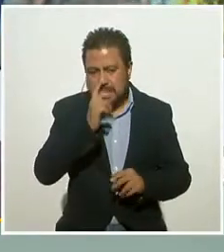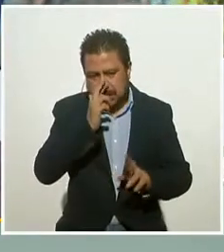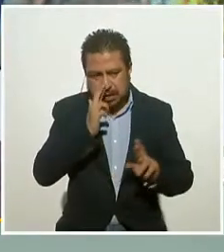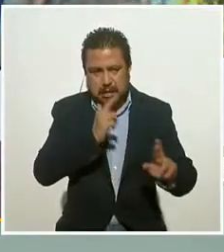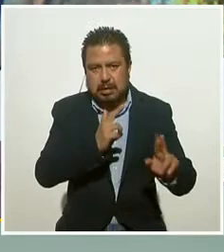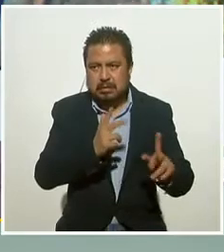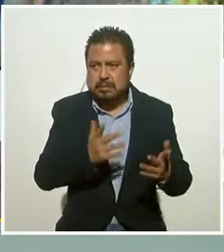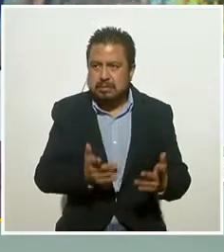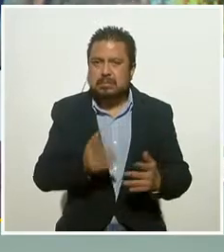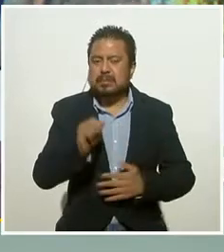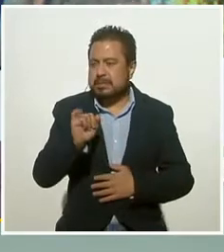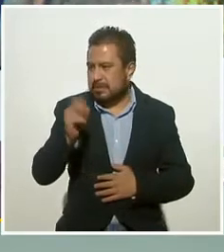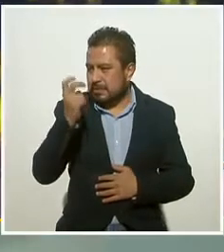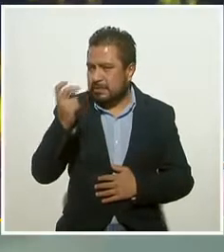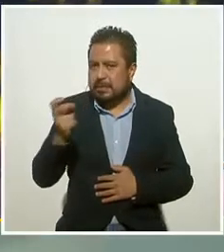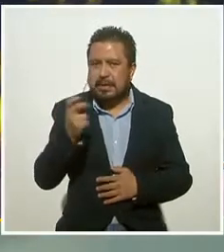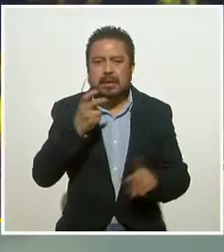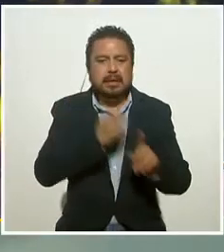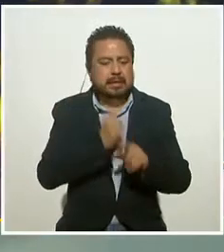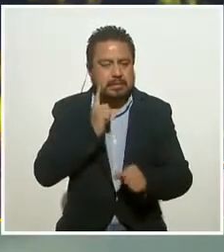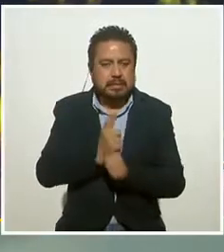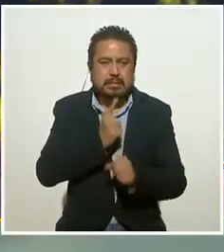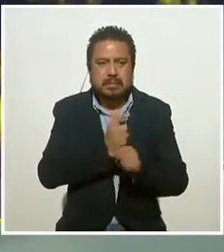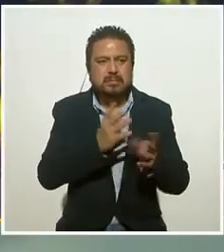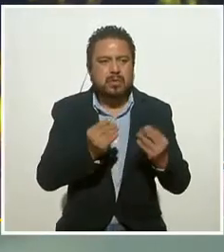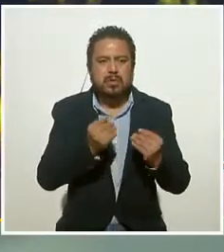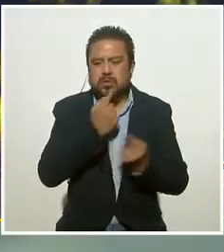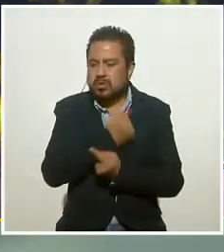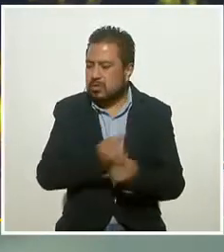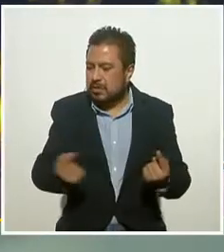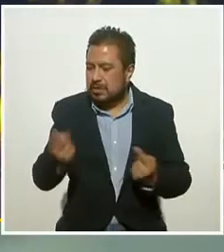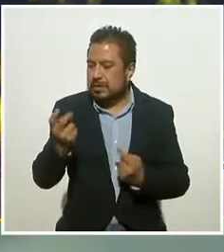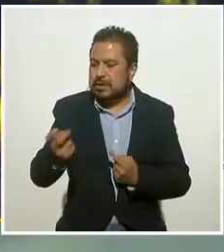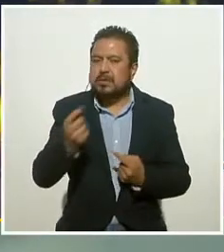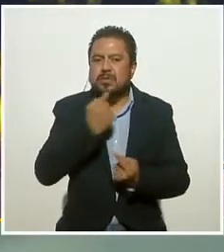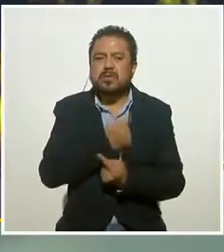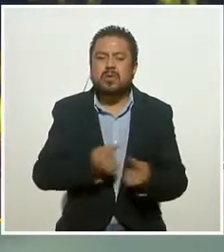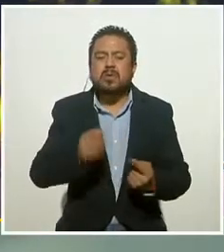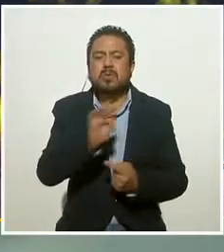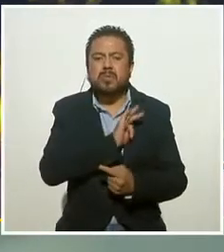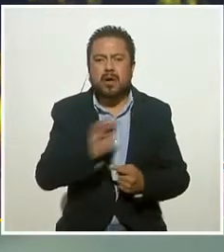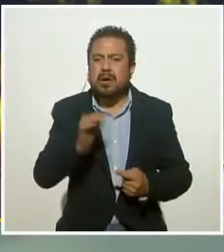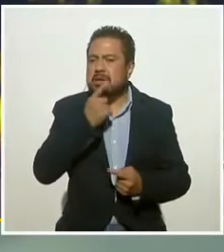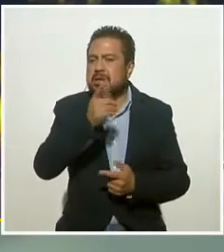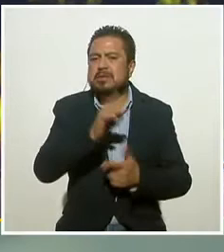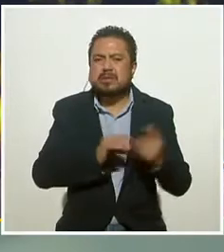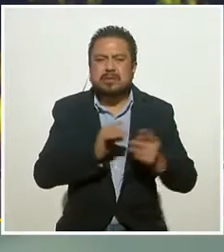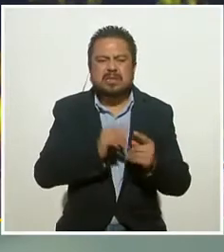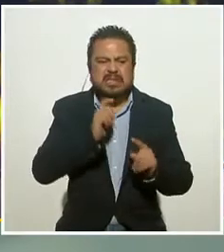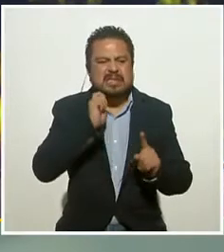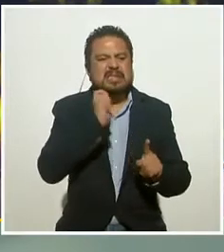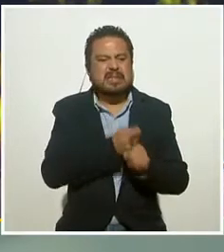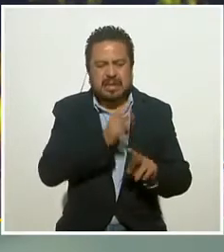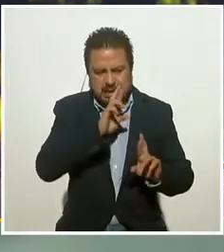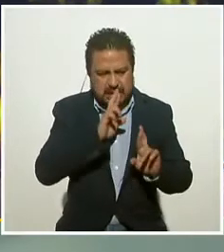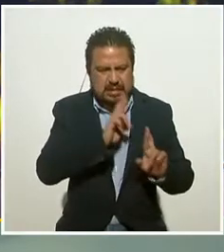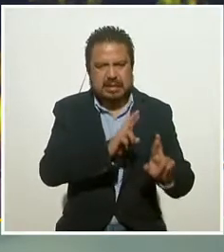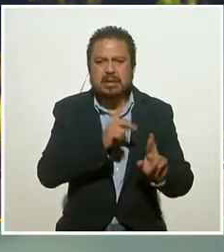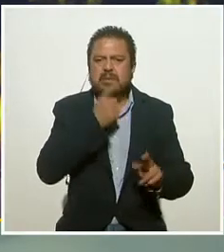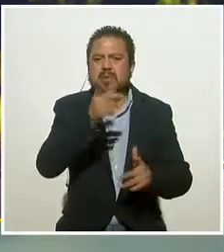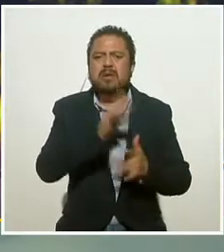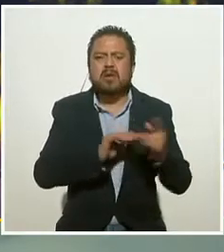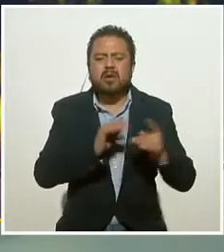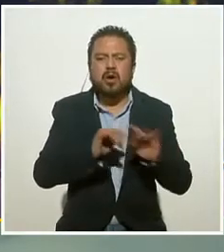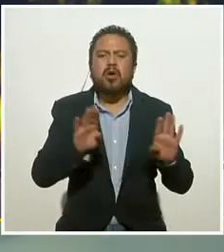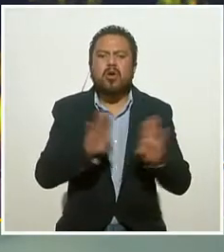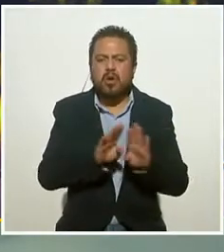respetuosos. Exactamente, y eso se ha visto mucho también, por ejemplo, en los niños, que un niño puede decirte lo que es el respeto, puede decirte cómo